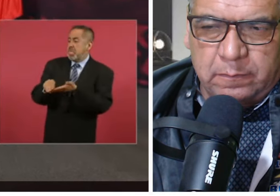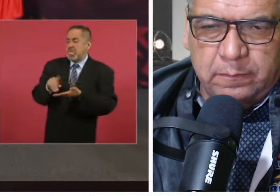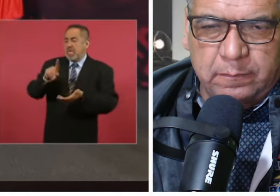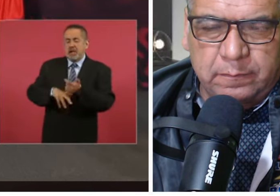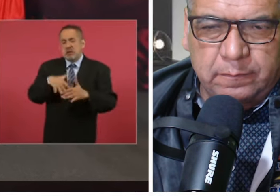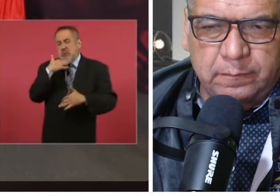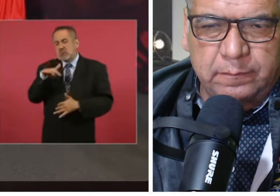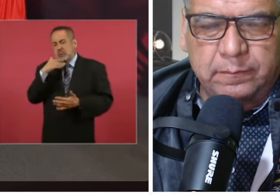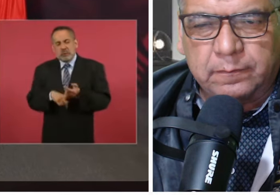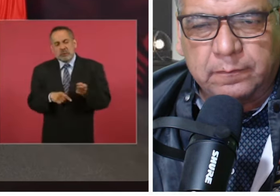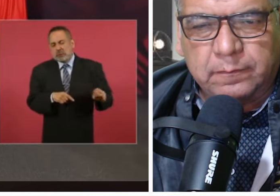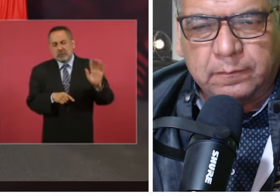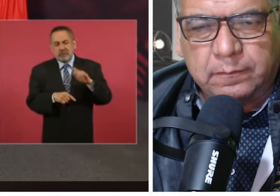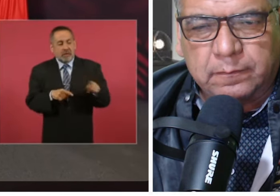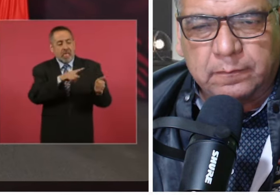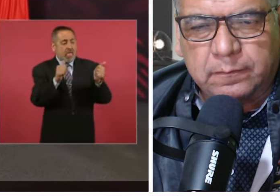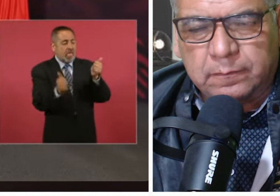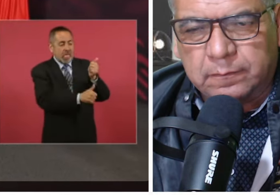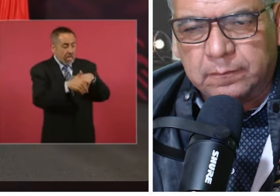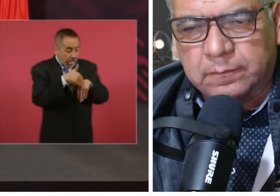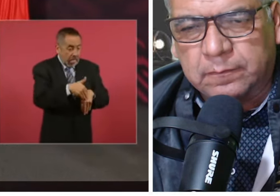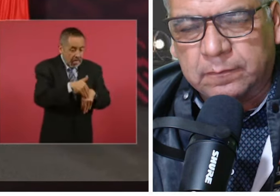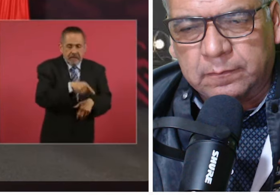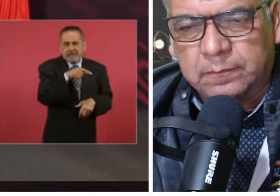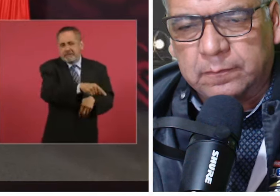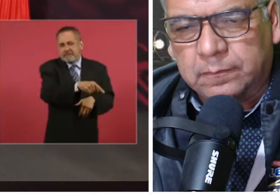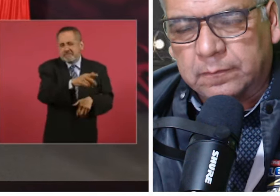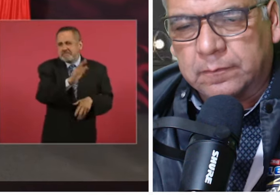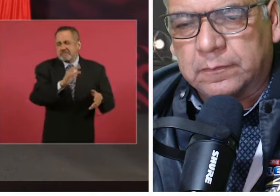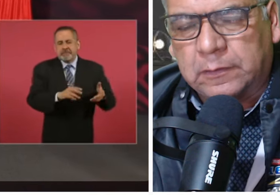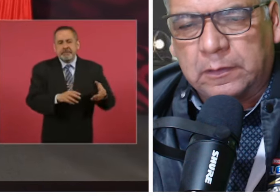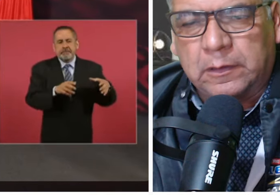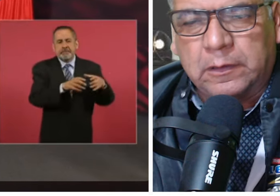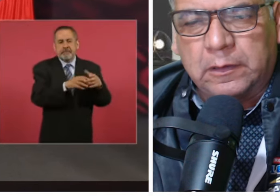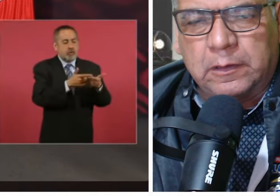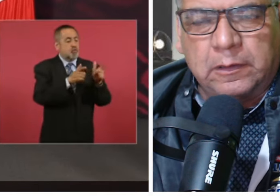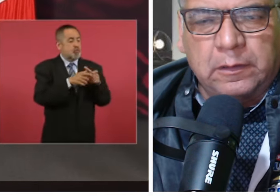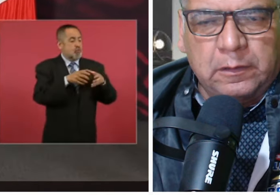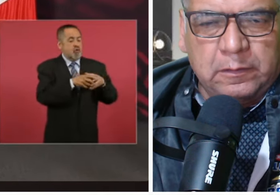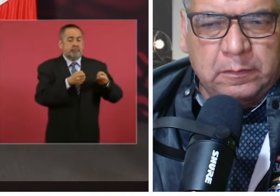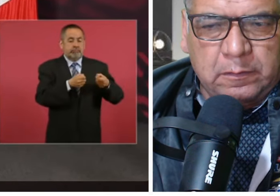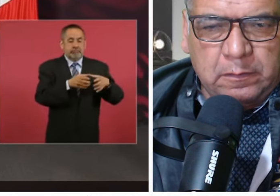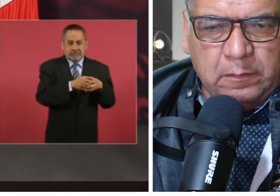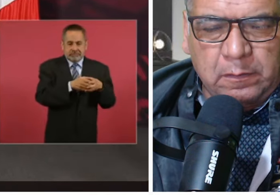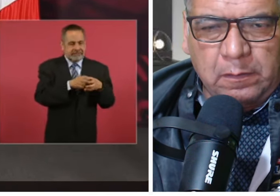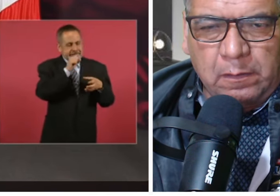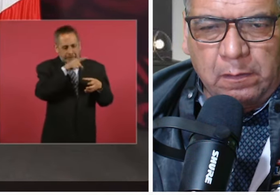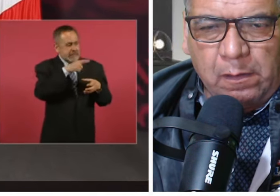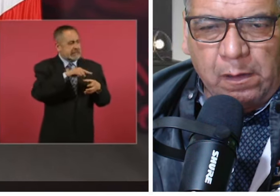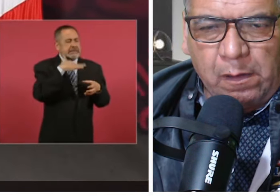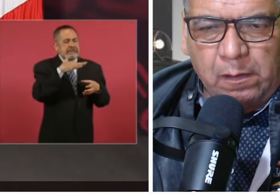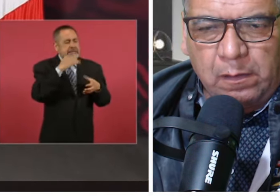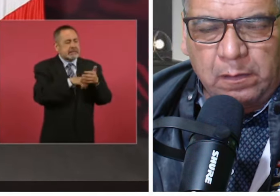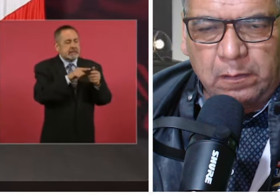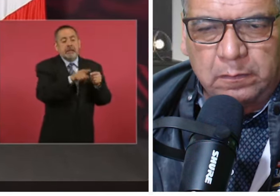corrupto que está al servicio de un grupo también de